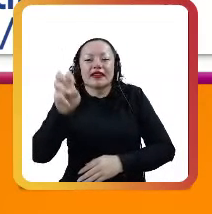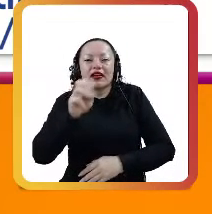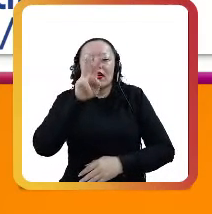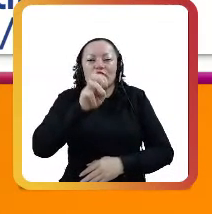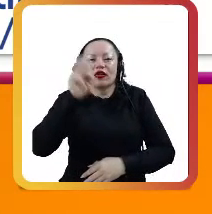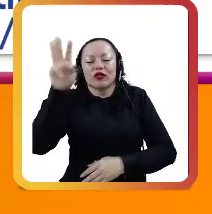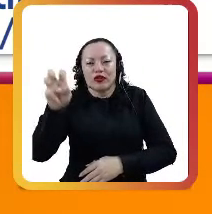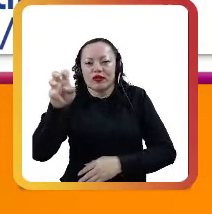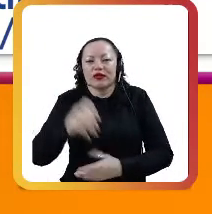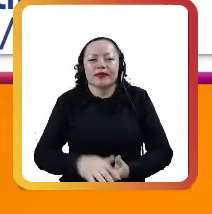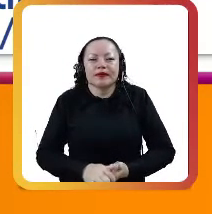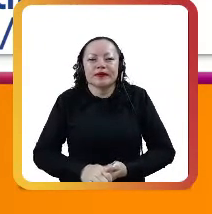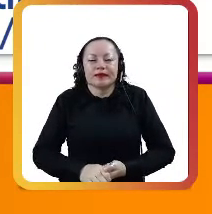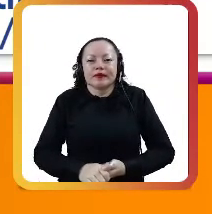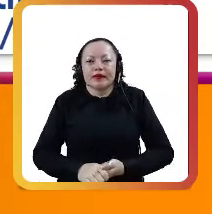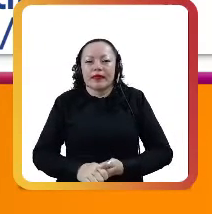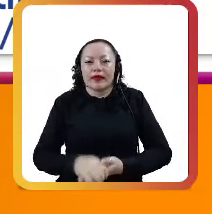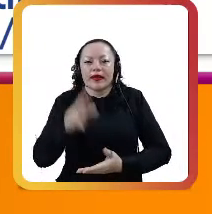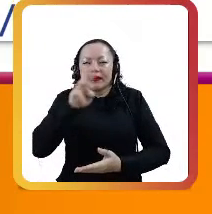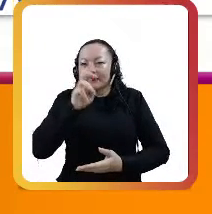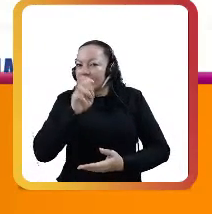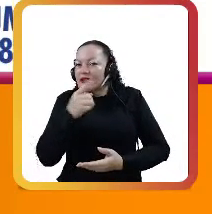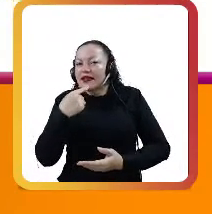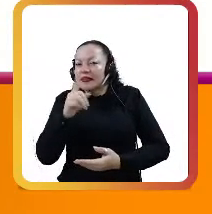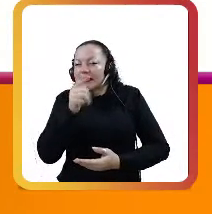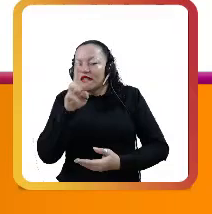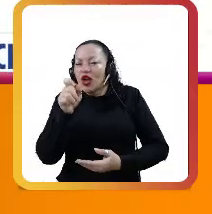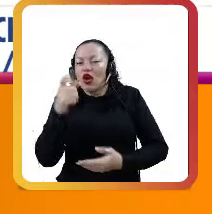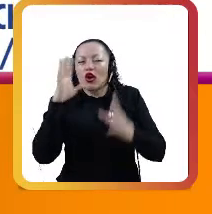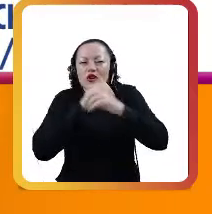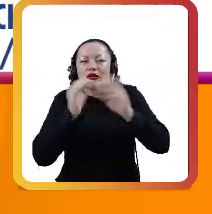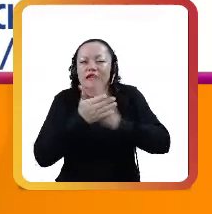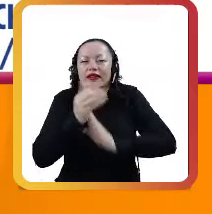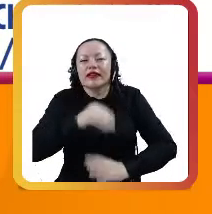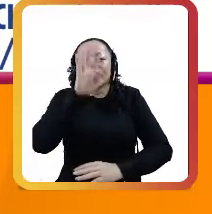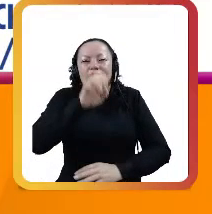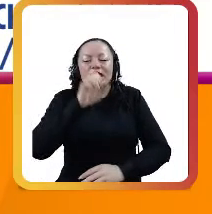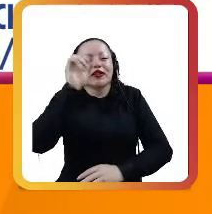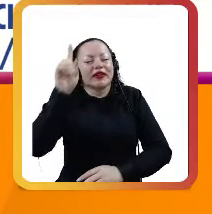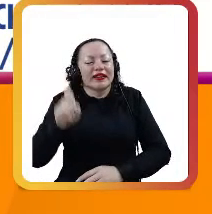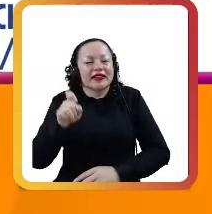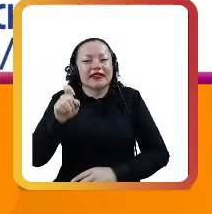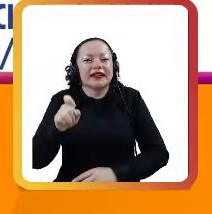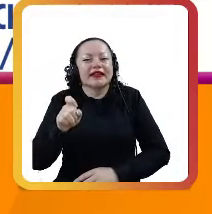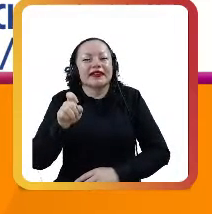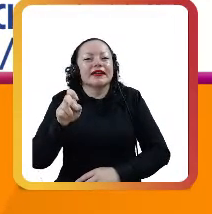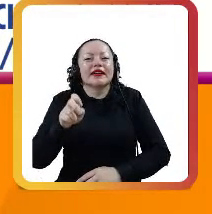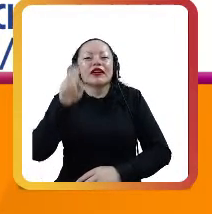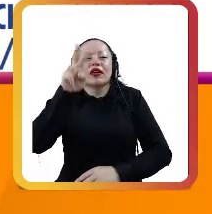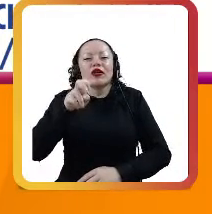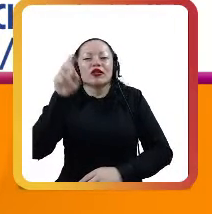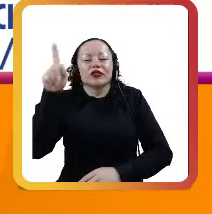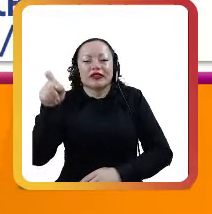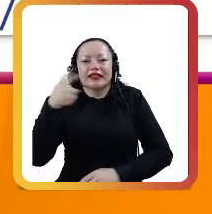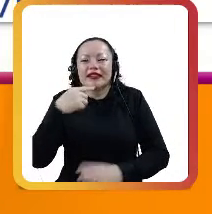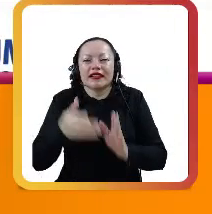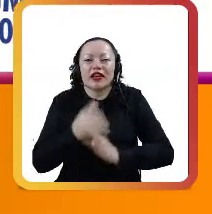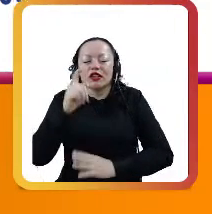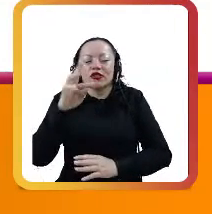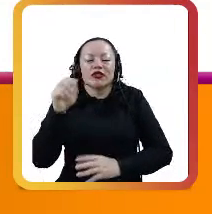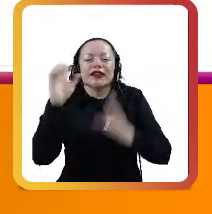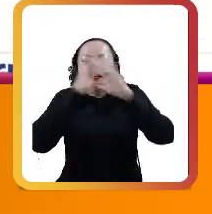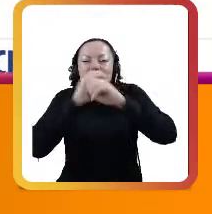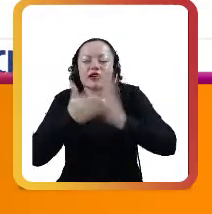28-82, 2-8-8-2. El Sinuano Noche, 97-86, 9-7-8-6. El Chontico